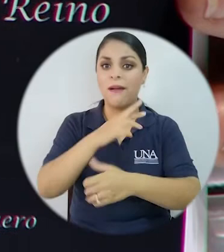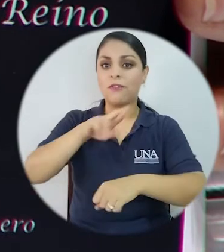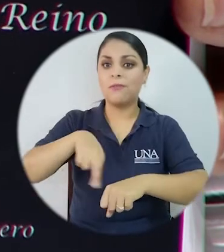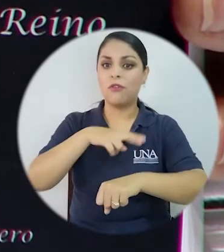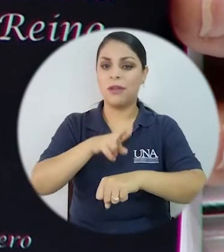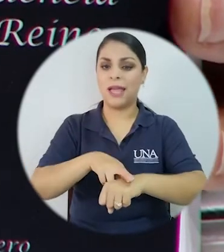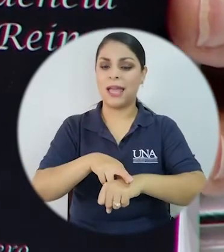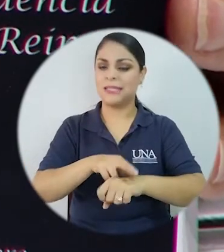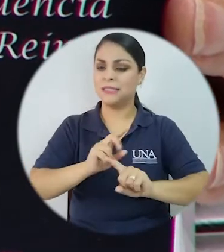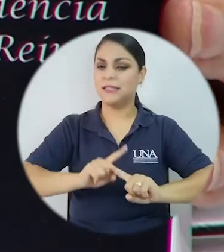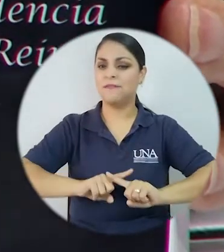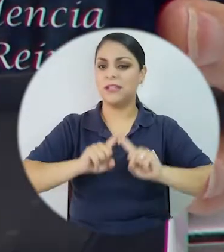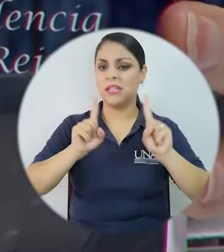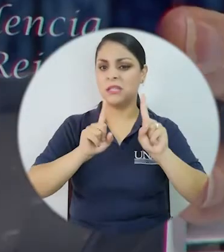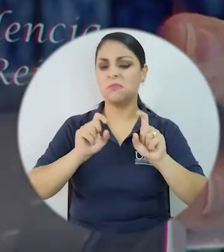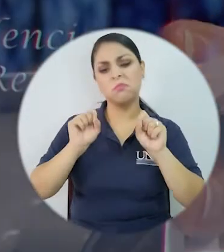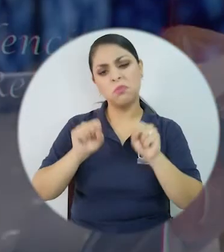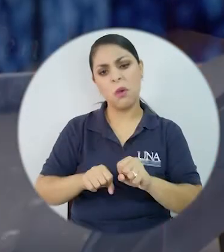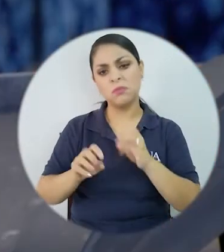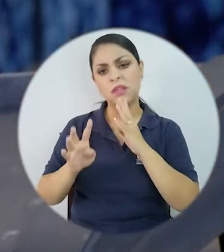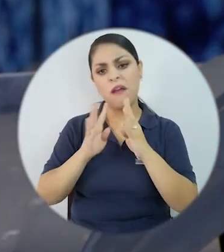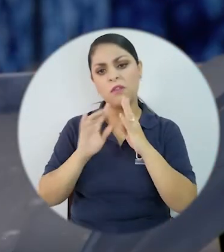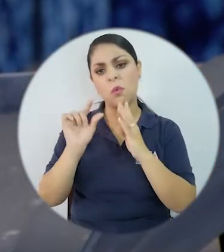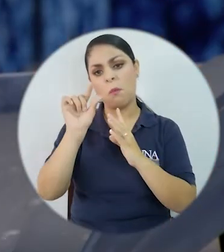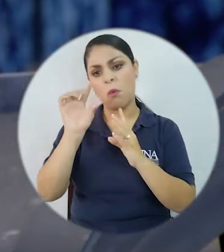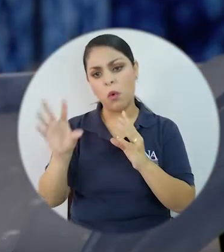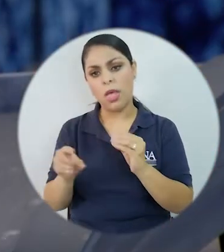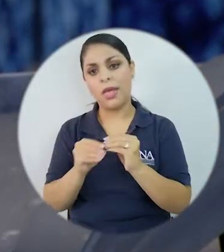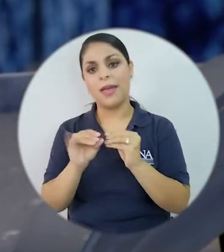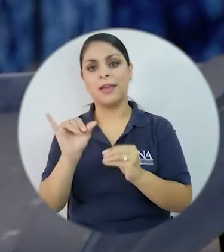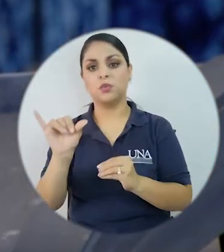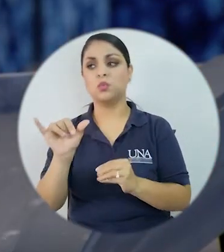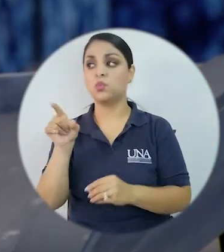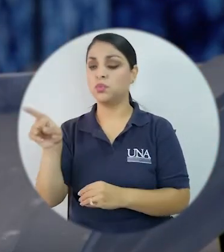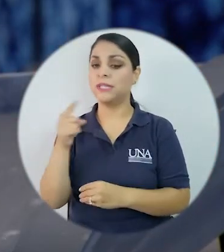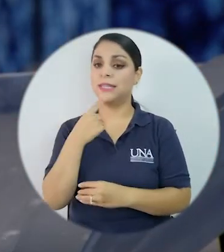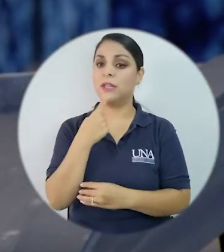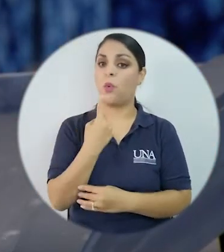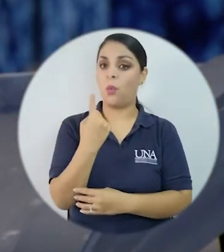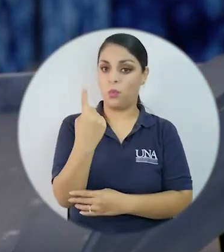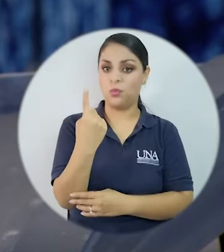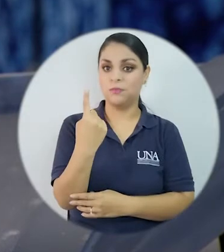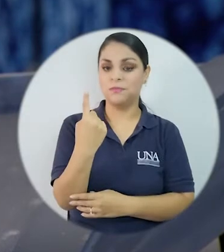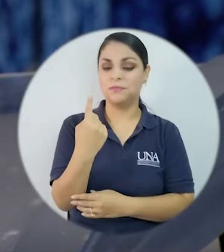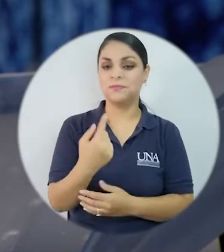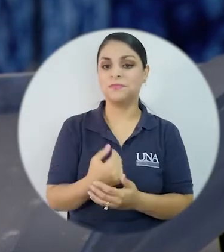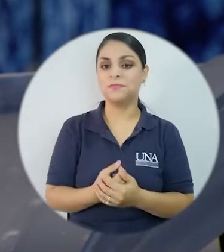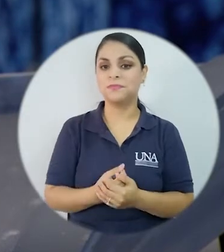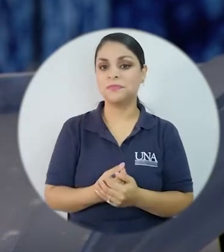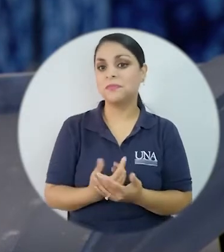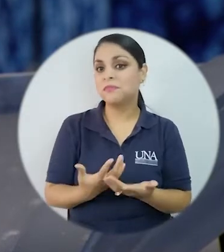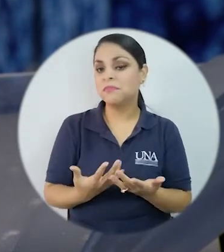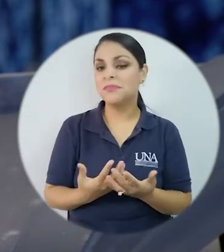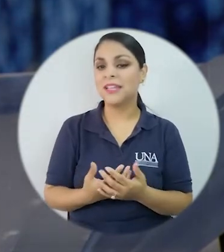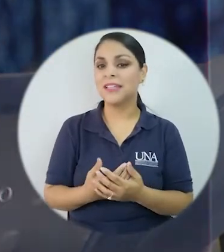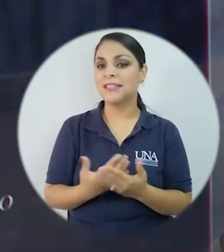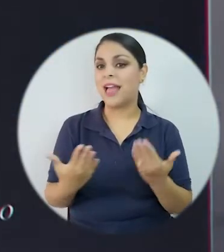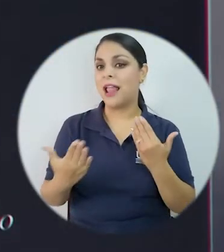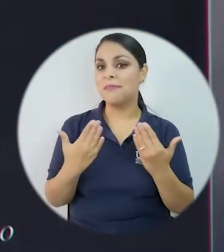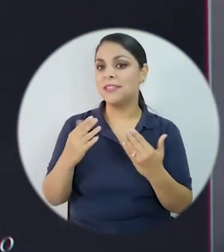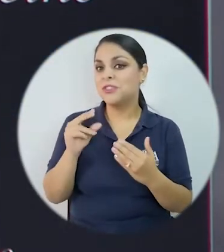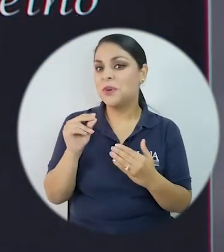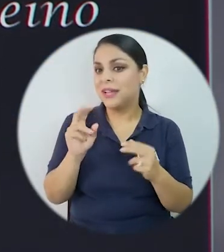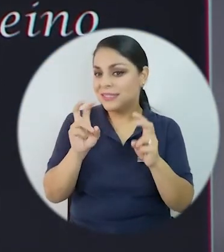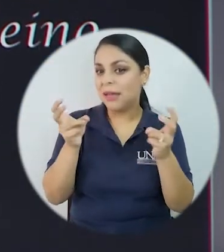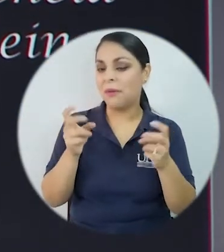república fuera diferente. Tal vez si hablamos un poco de eso, ya usted mencionó uno, que tal vez no era el primero de los temas, pero sí es como